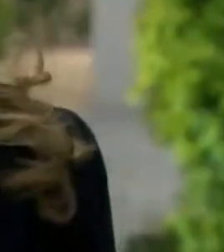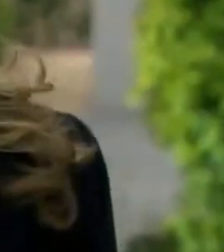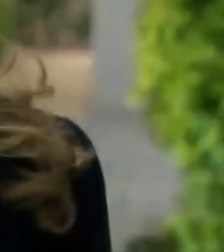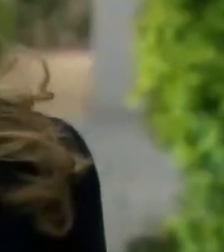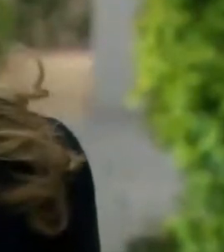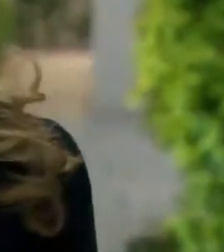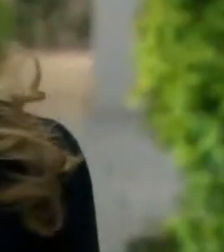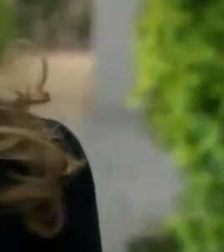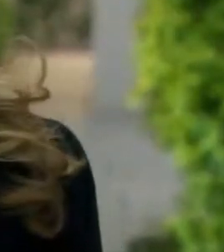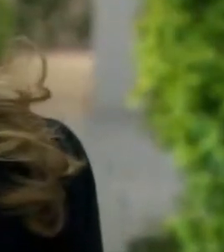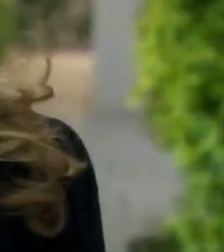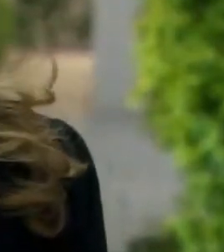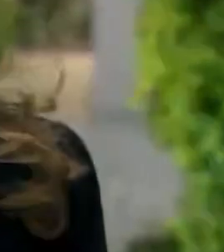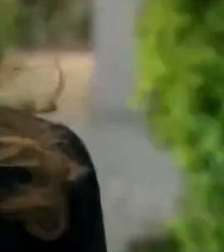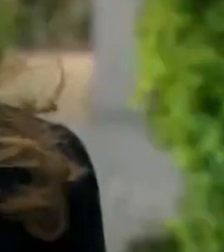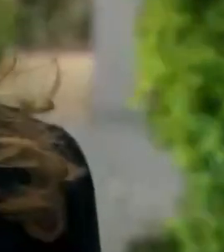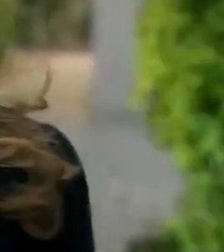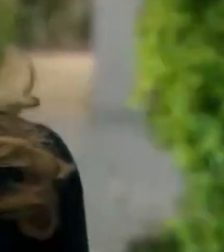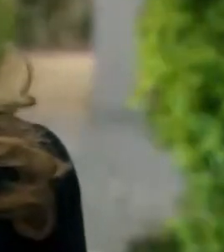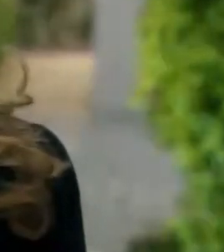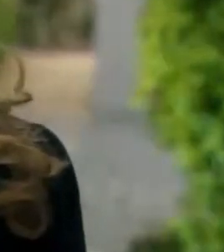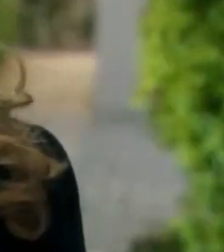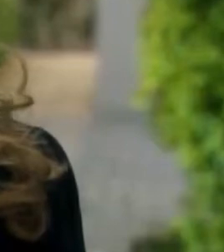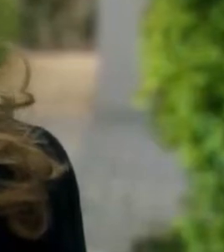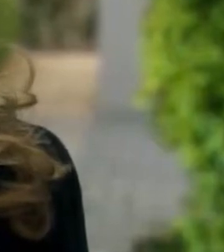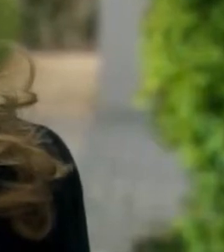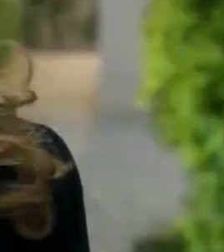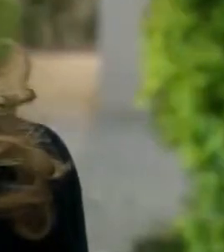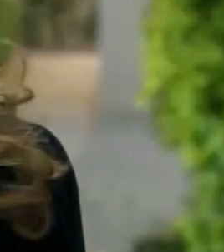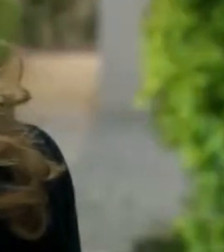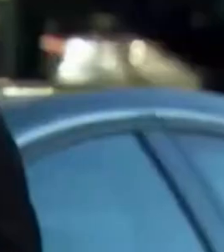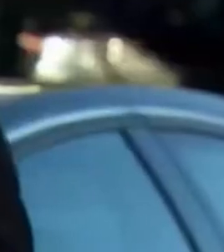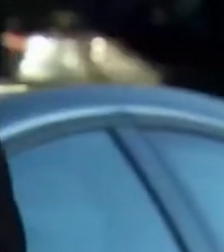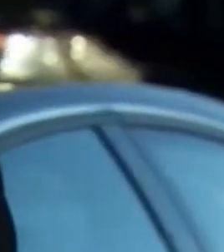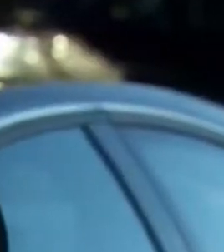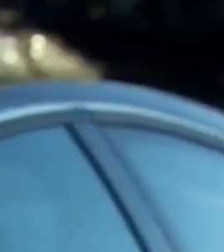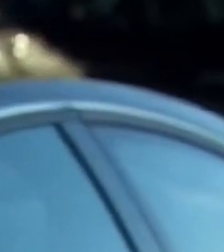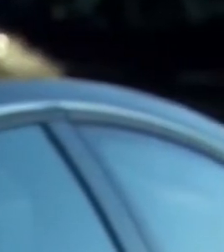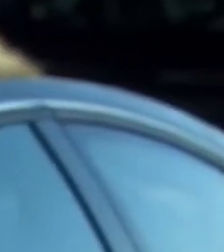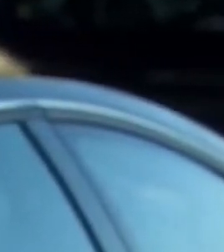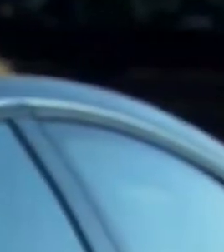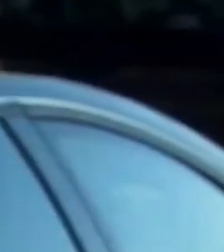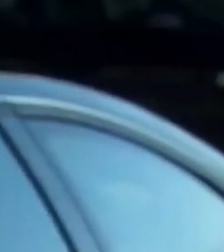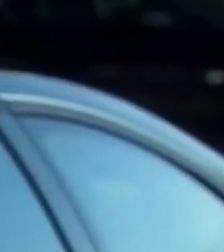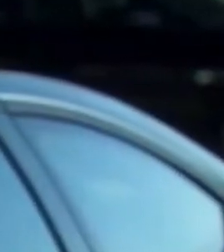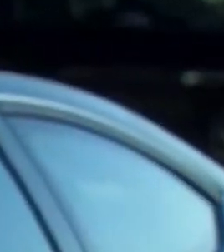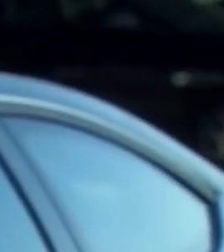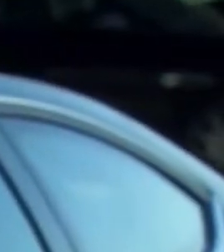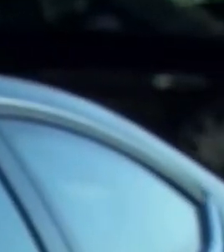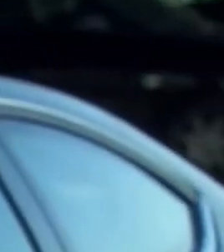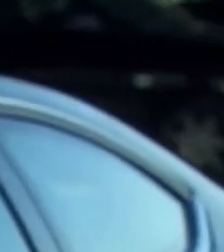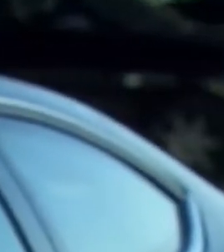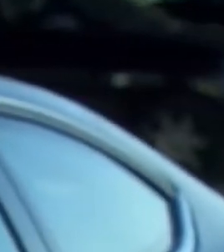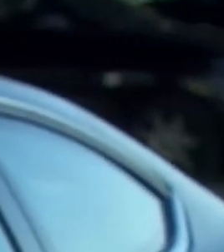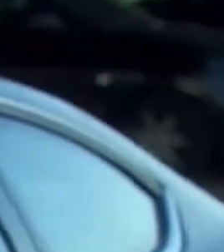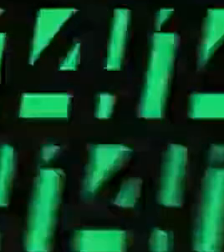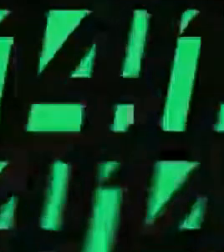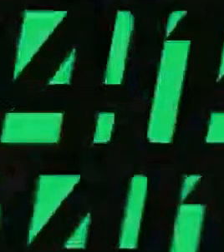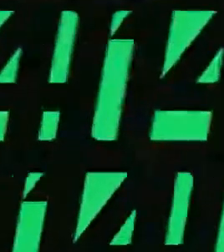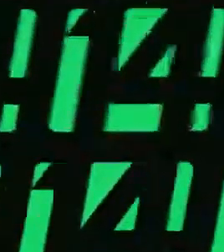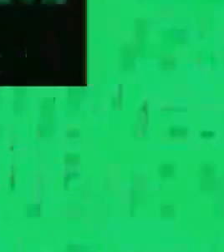su padre tienen algo que pueden utilizar en tu contra, pero que no lo van a llevar a la policía, ¿te dice algo? Me dice que de ser así podría volver ahora